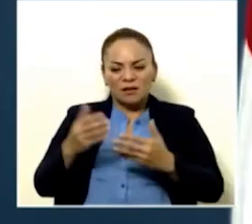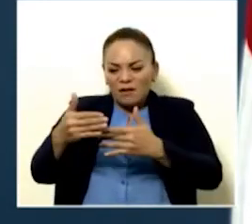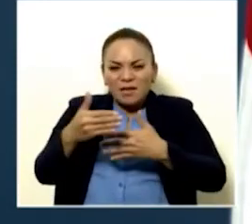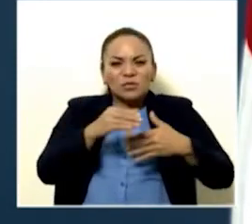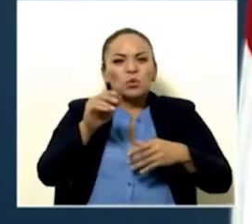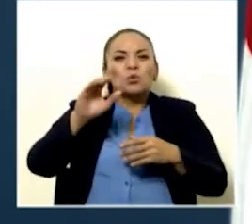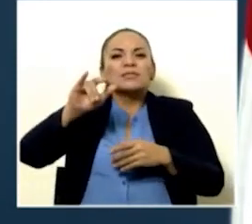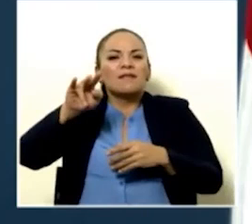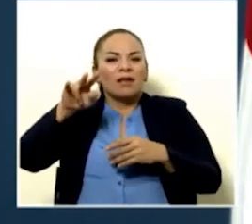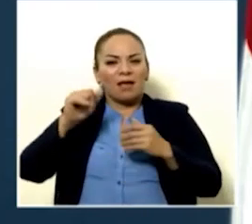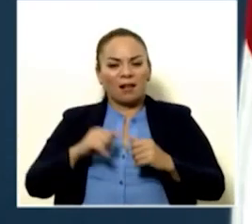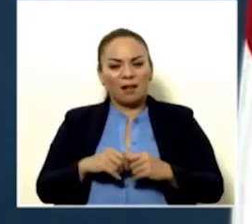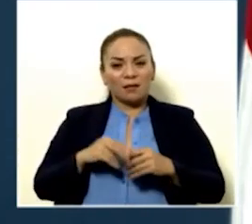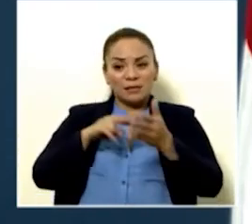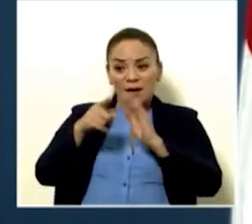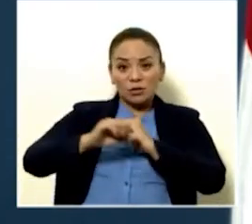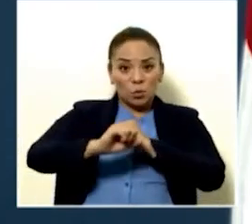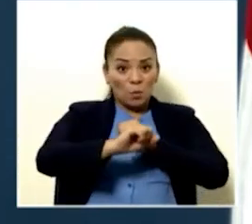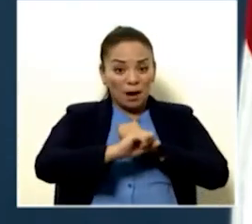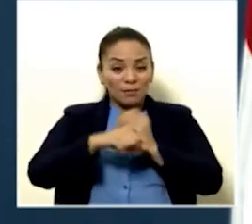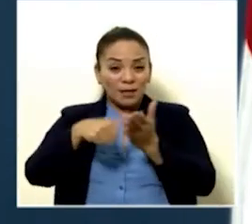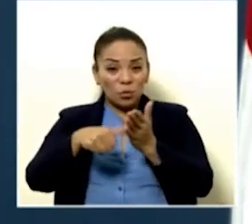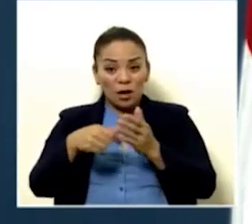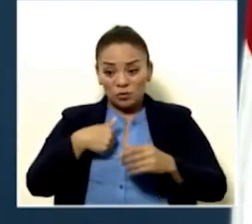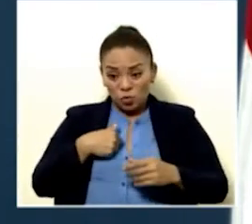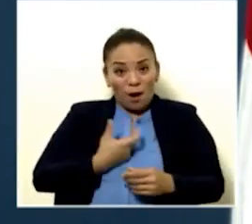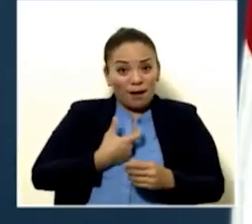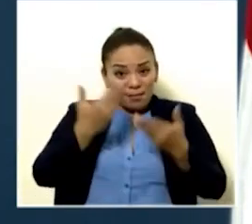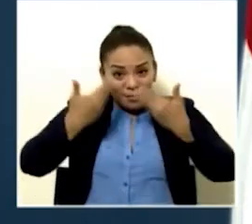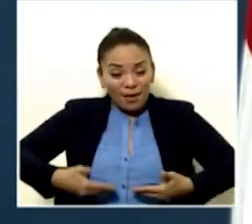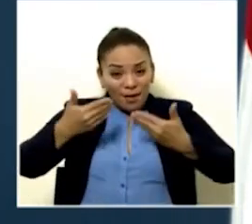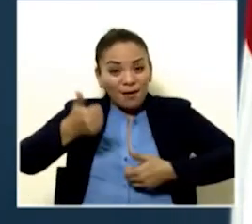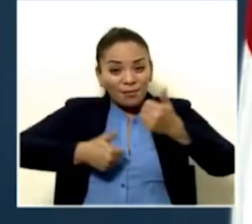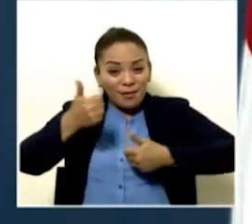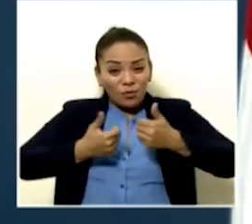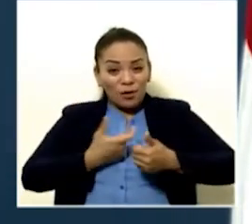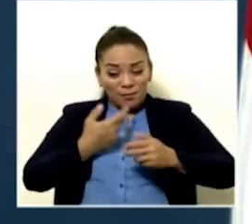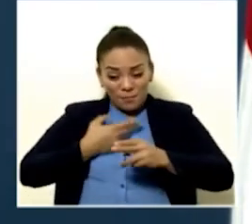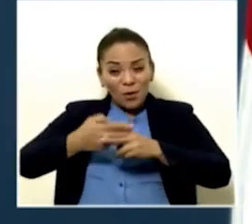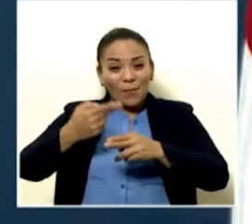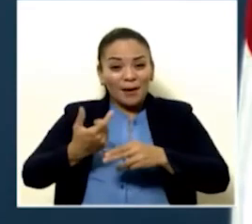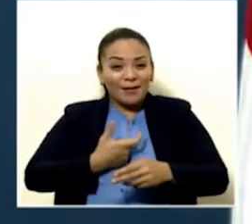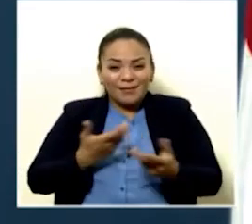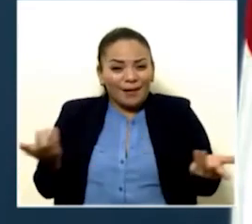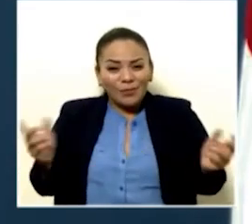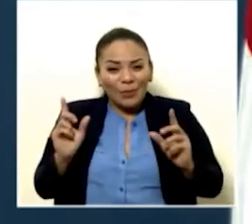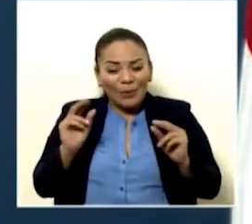Propaganda electoral. Yo no estoy corriendo de alcalde en ninguna parte, no voy a lanzar mi nombre para una